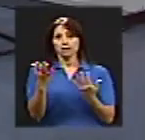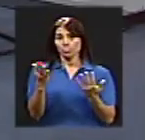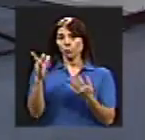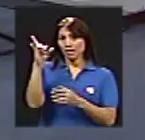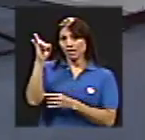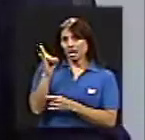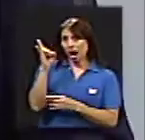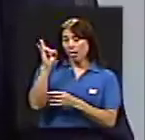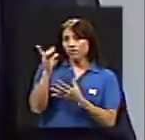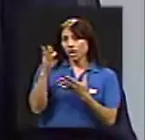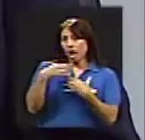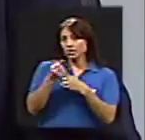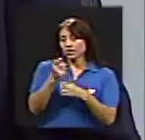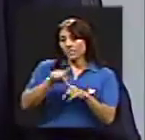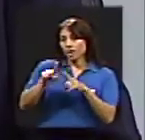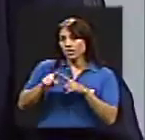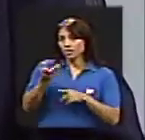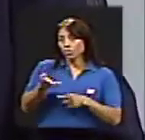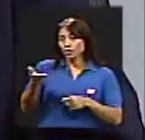entonces. SUTEL